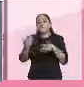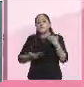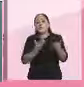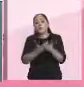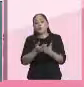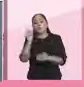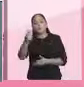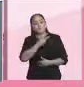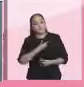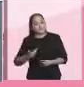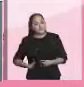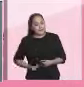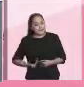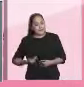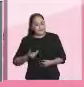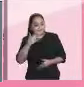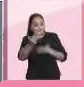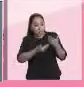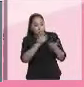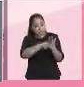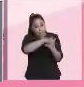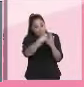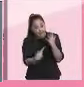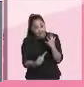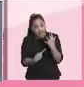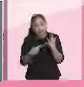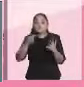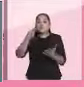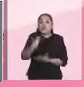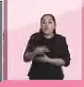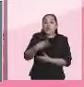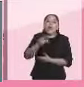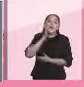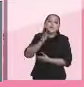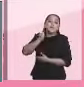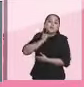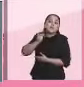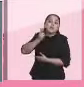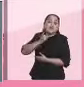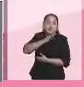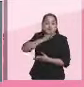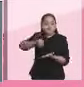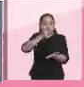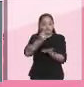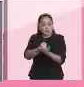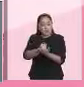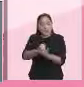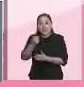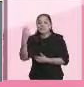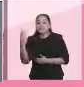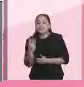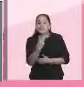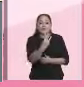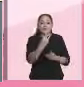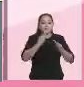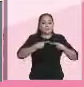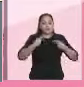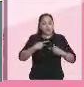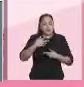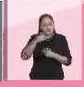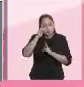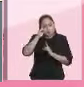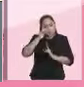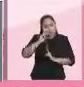presidente, con la presentación de una terna de gente honorable, de